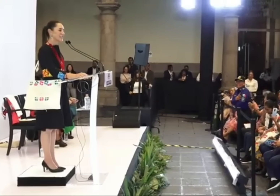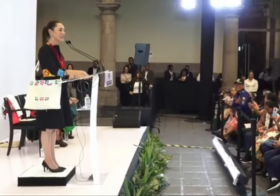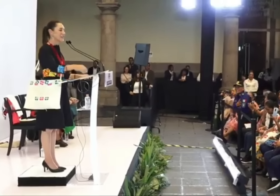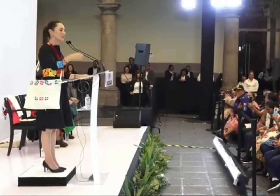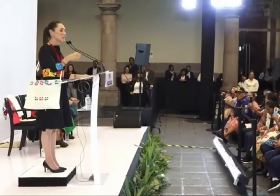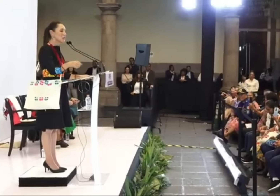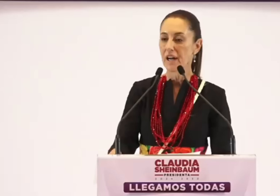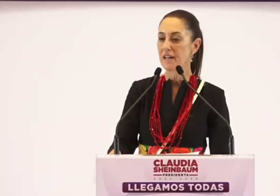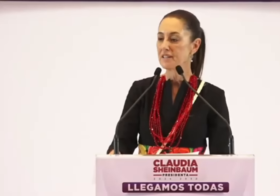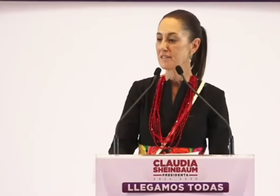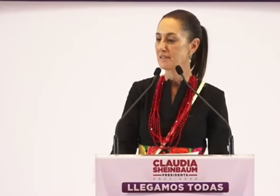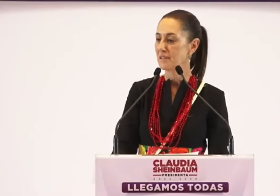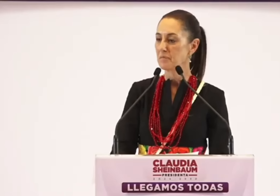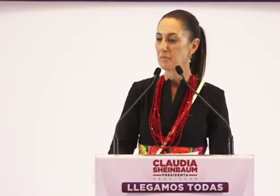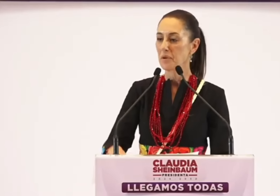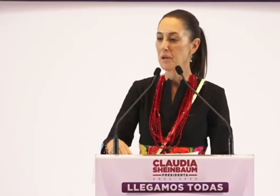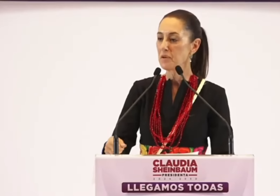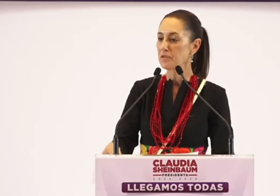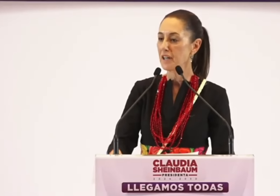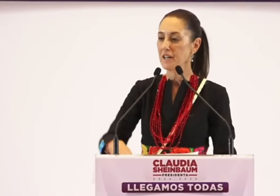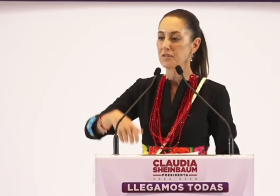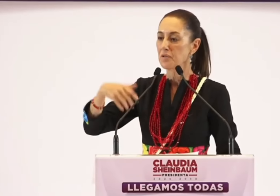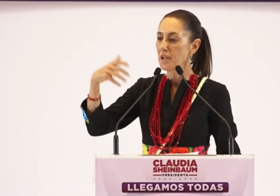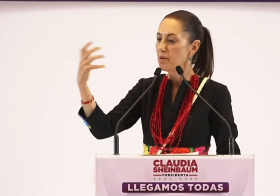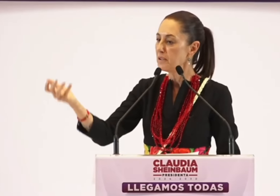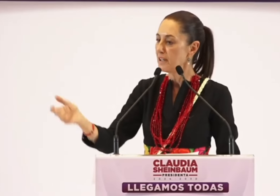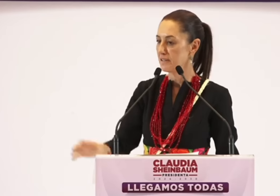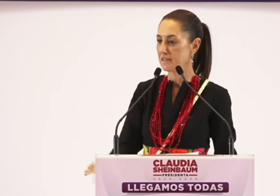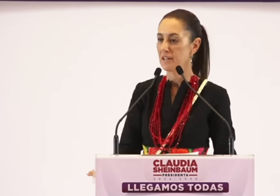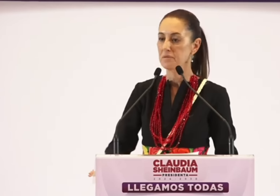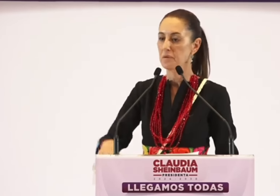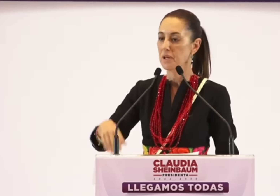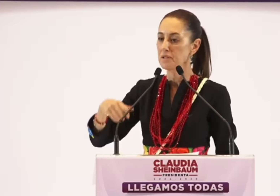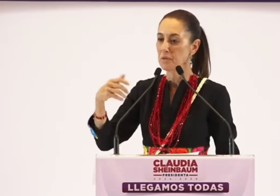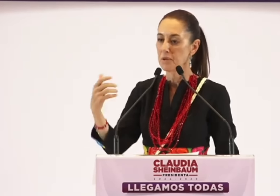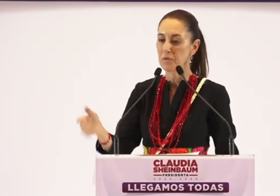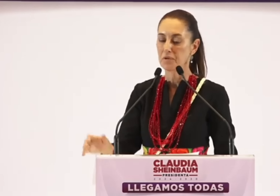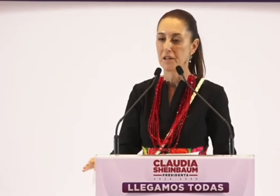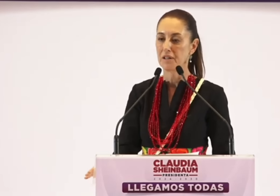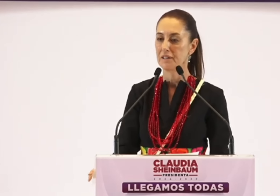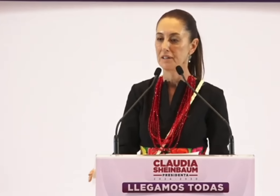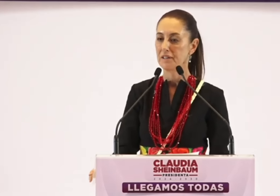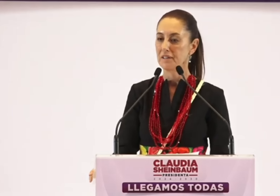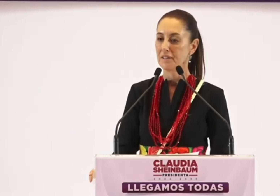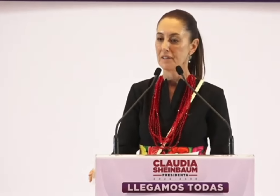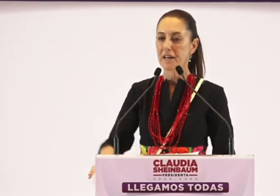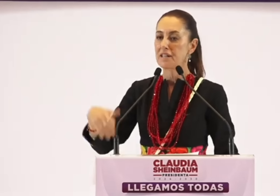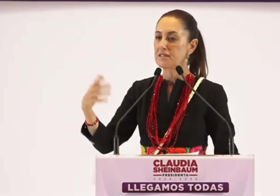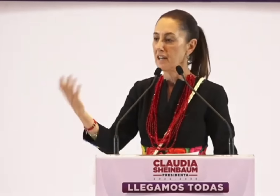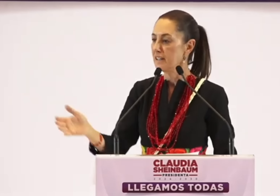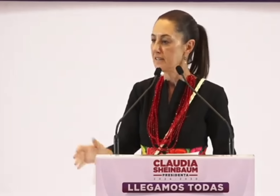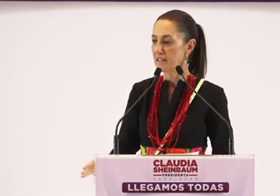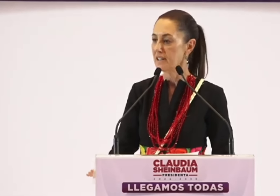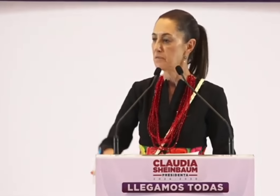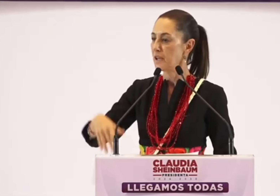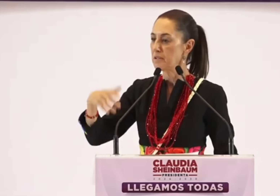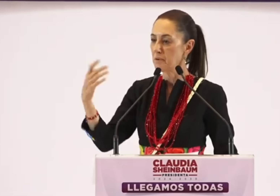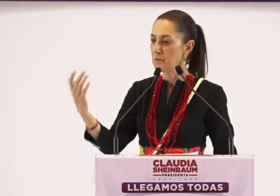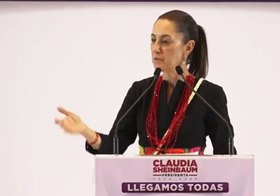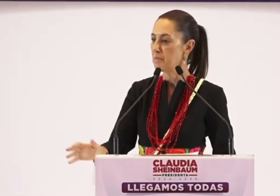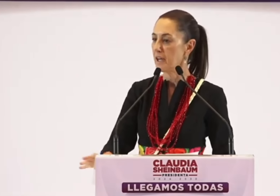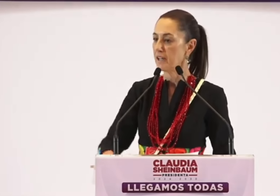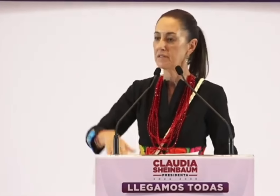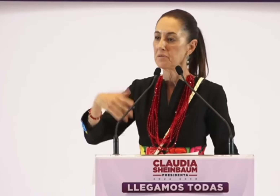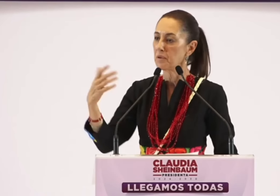Que las mujeres podemos ser astronautas, que las mujeres podemos ser artesanas, que las mujeres podemos